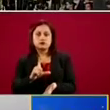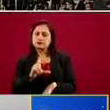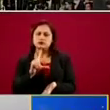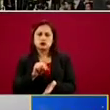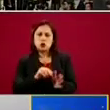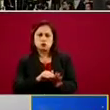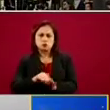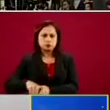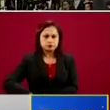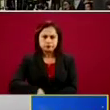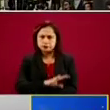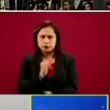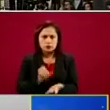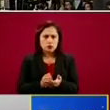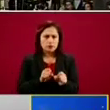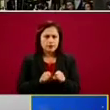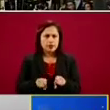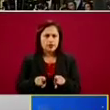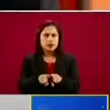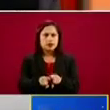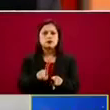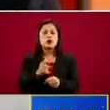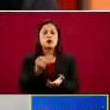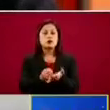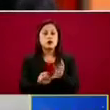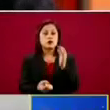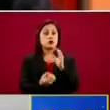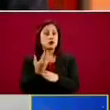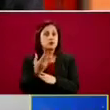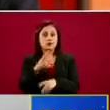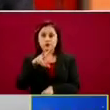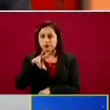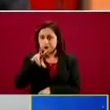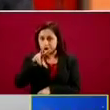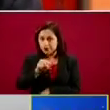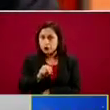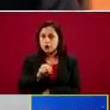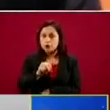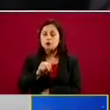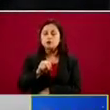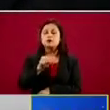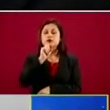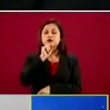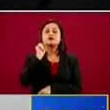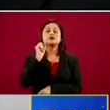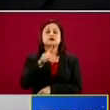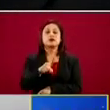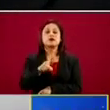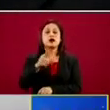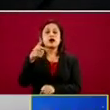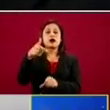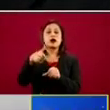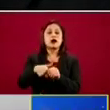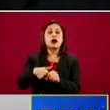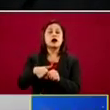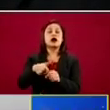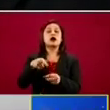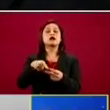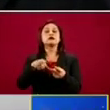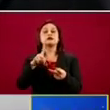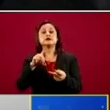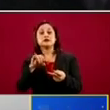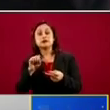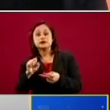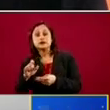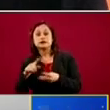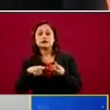de 102.68 a 123.22 pesos diarios. Este es el mayor incremento en los últimos 44 años. Para